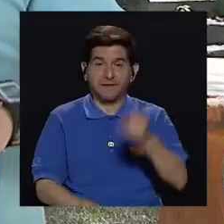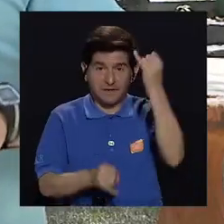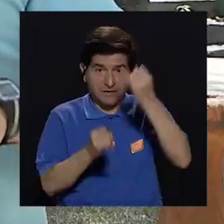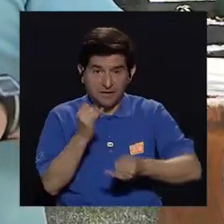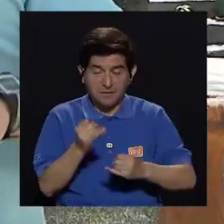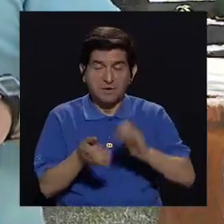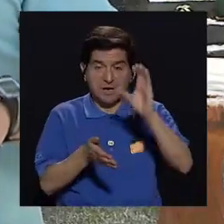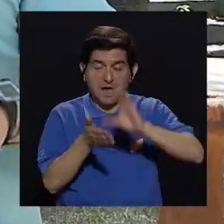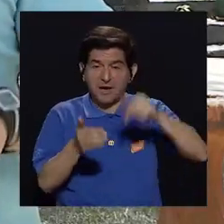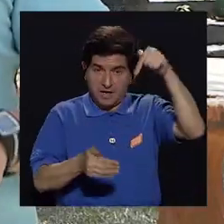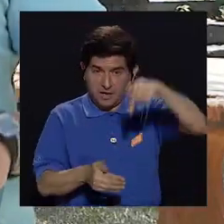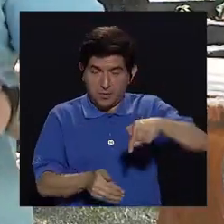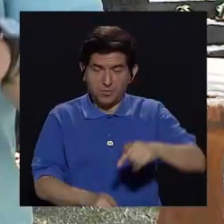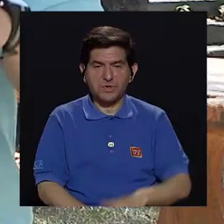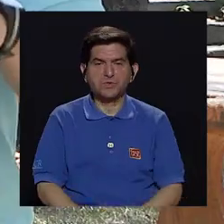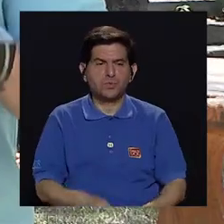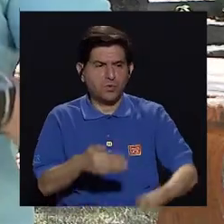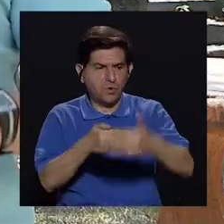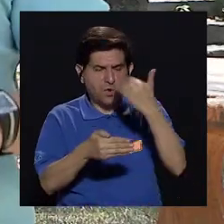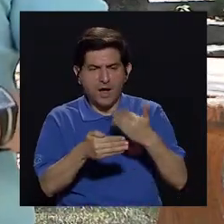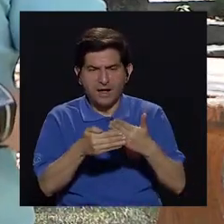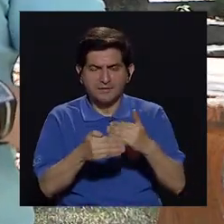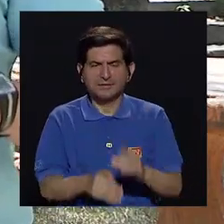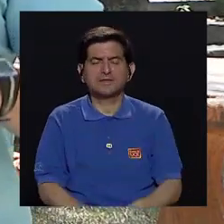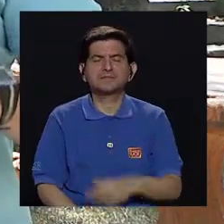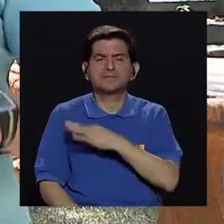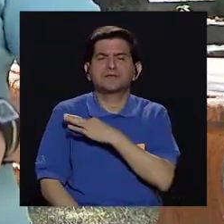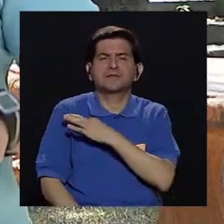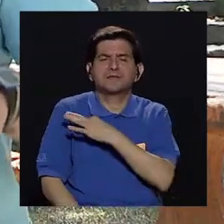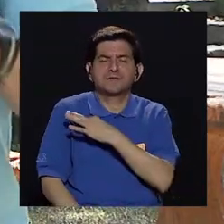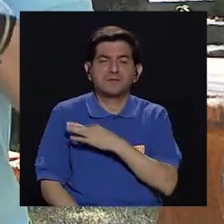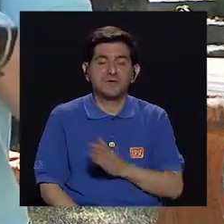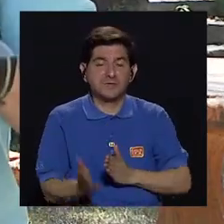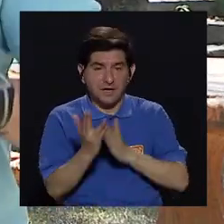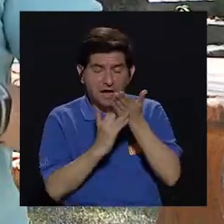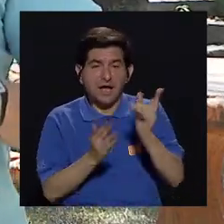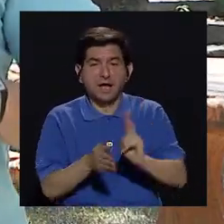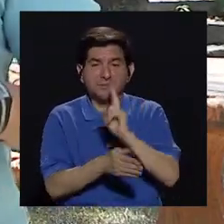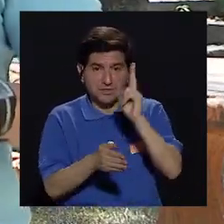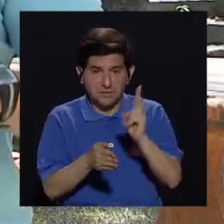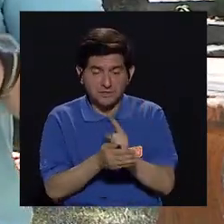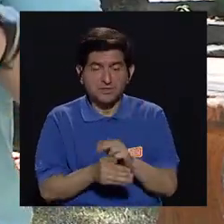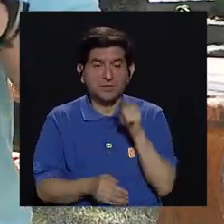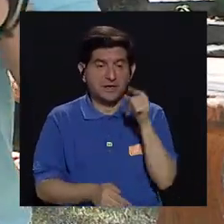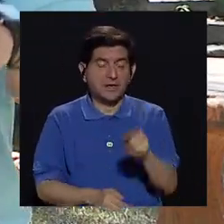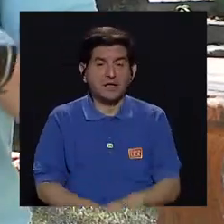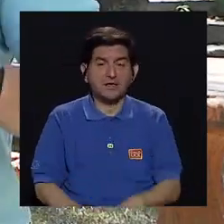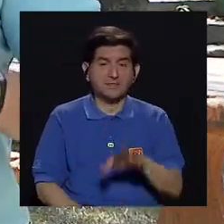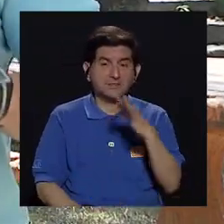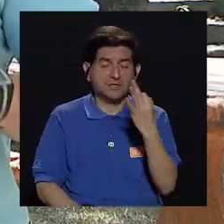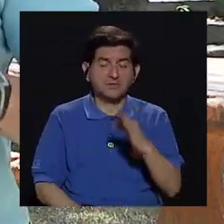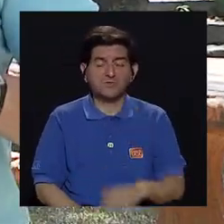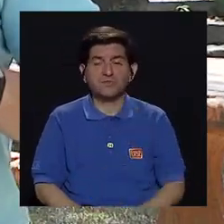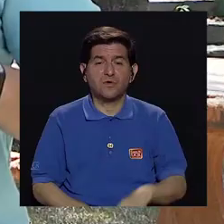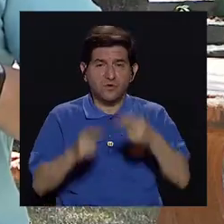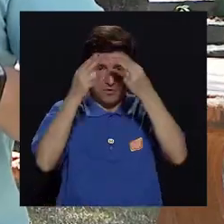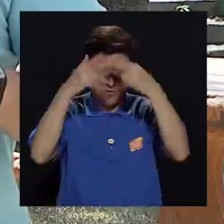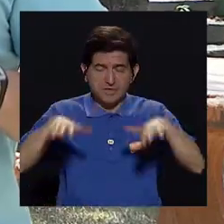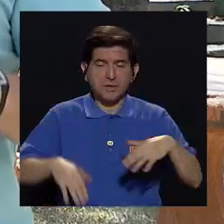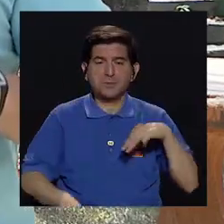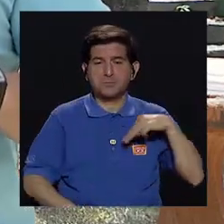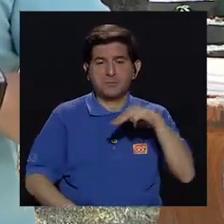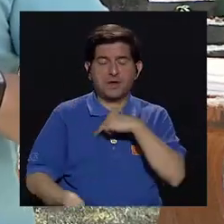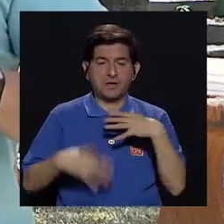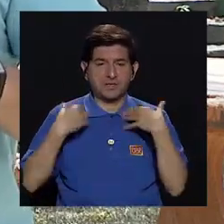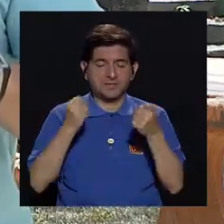gracias. Así terminamos el capítulo de hoy. Y antes de despedirnos, invitarlos a que accesen y utilicen estos medios digitales que el Ministerio